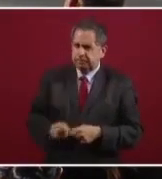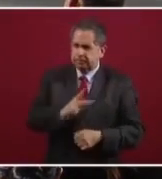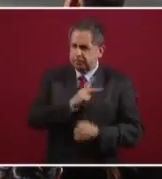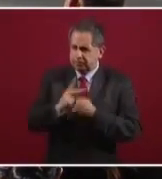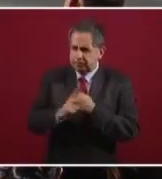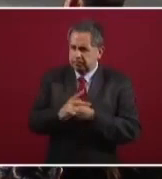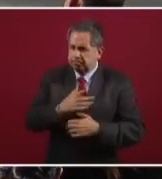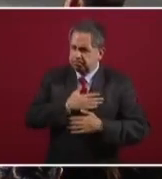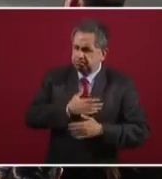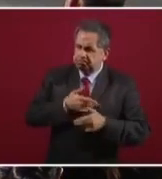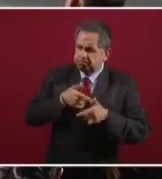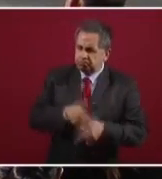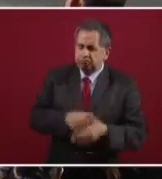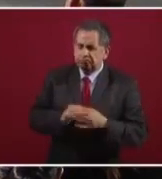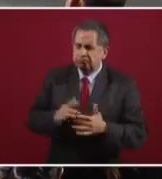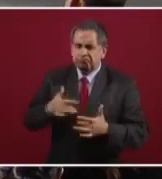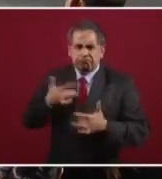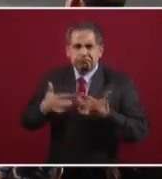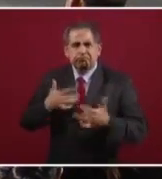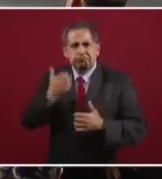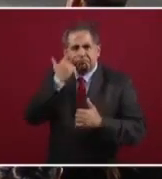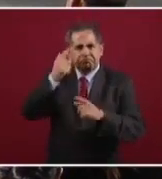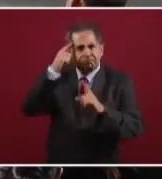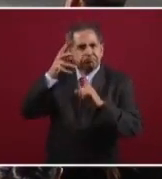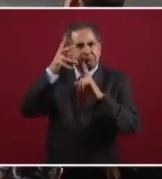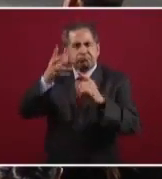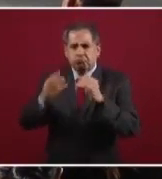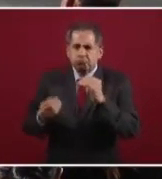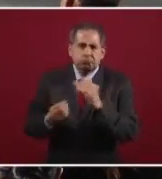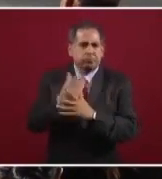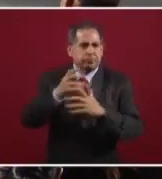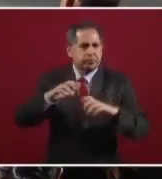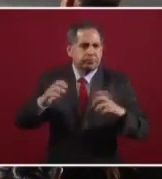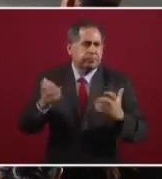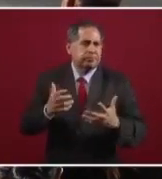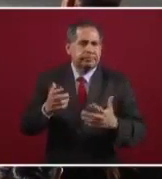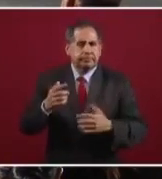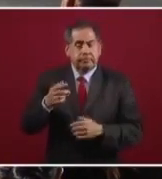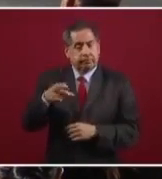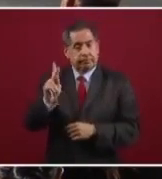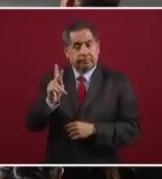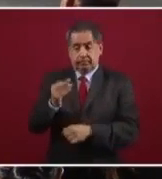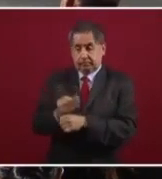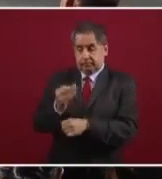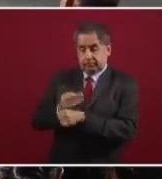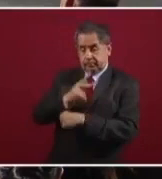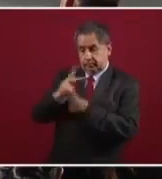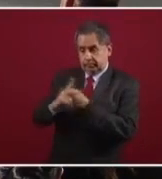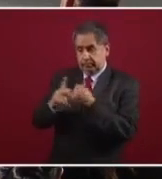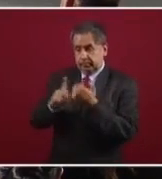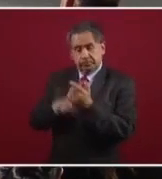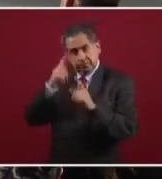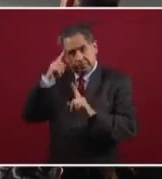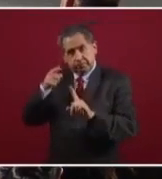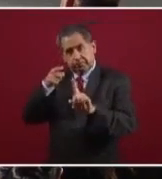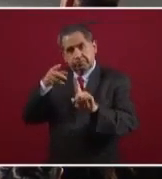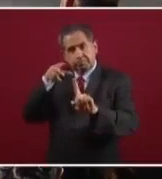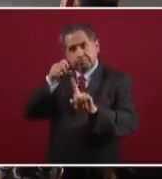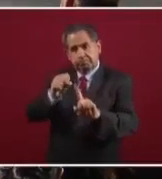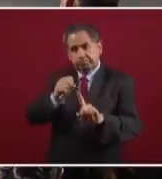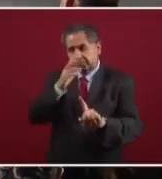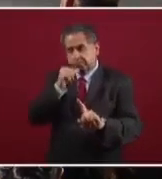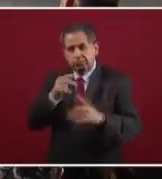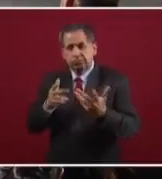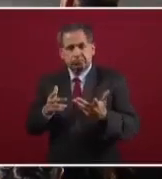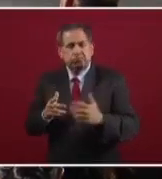ansiosos de construir, innovar y lograr, pero estas naciones no pueden alcanzar su potencial